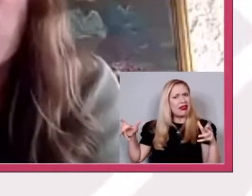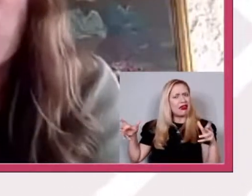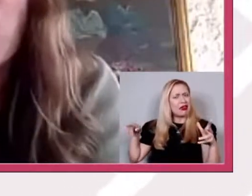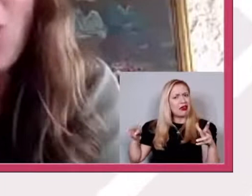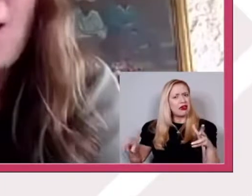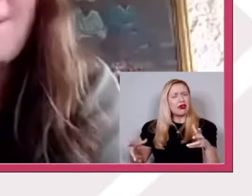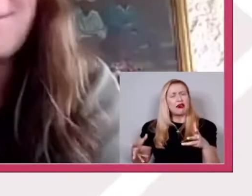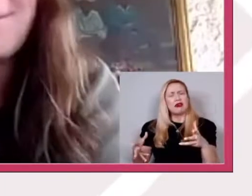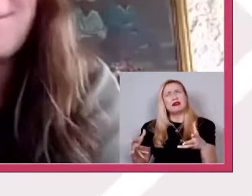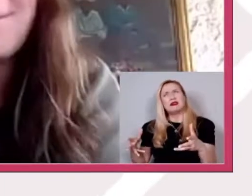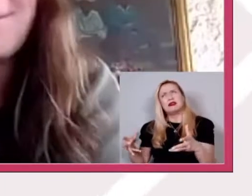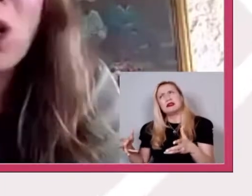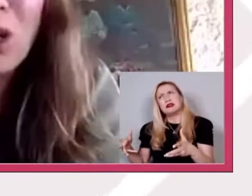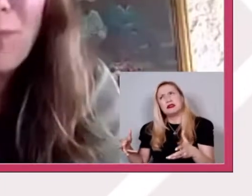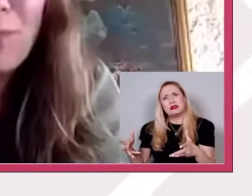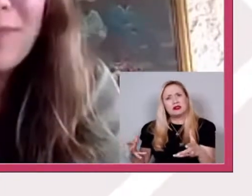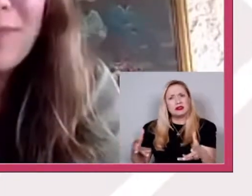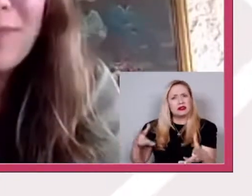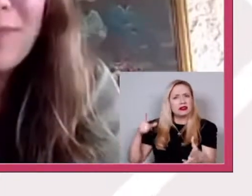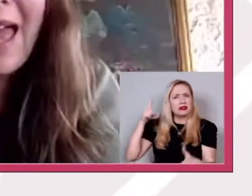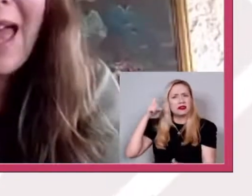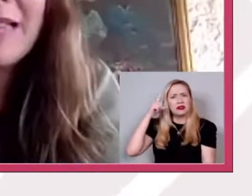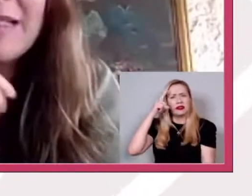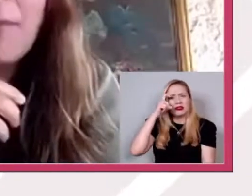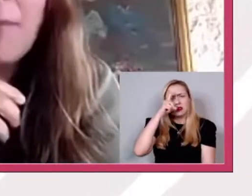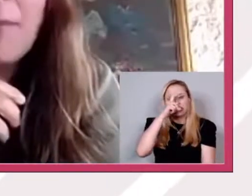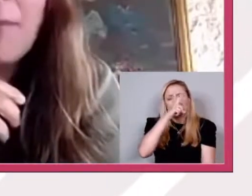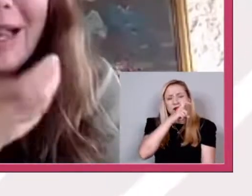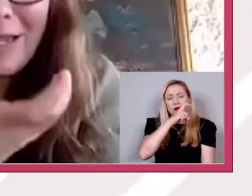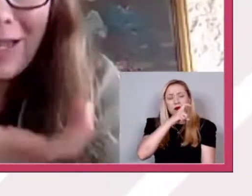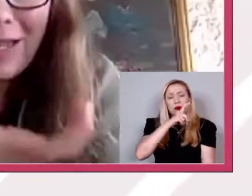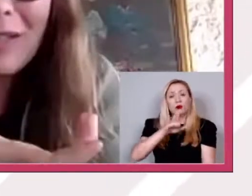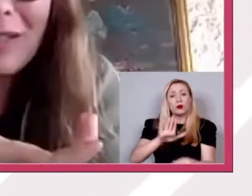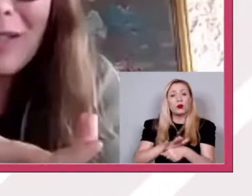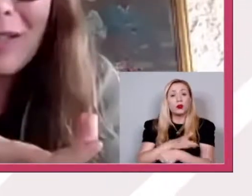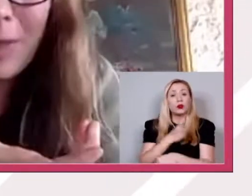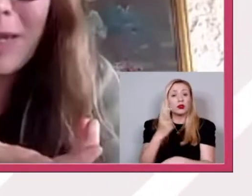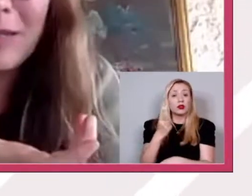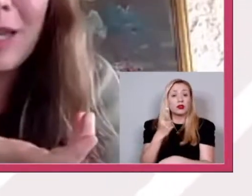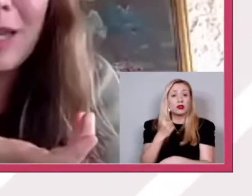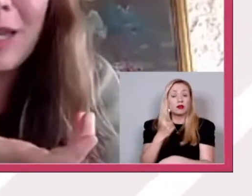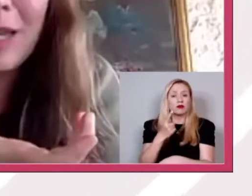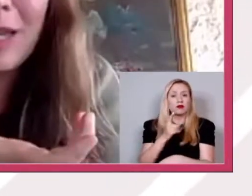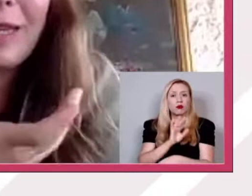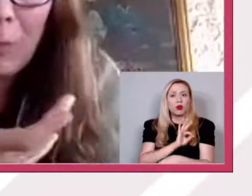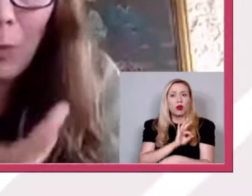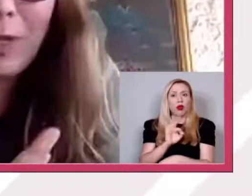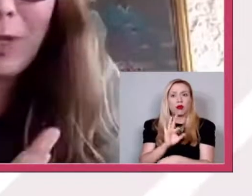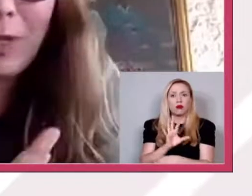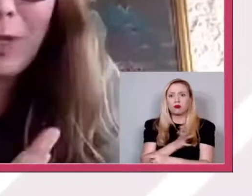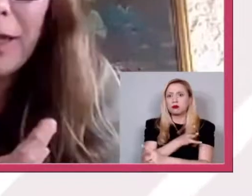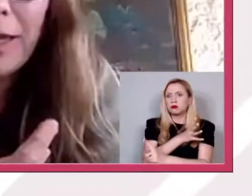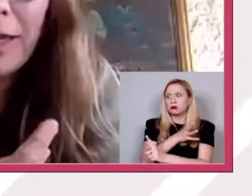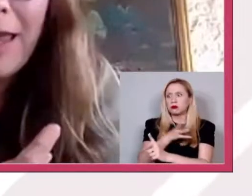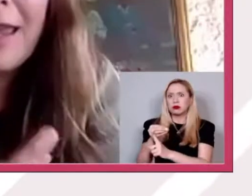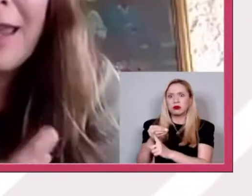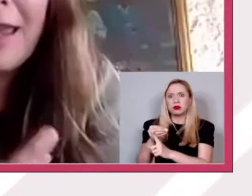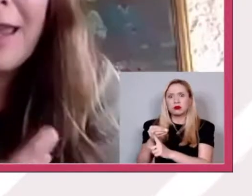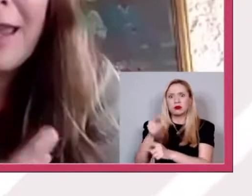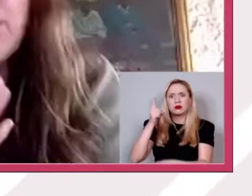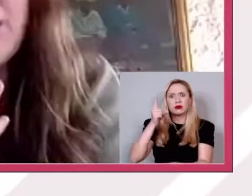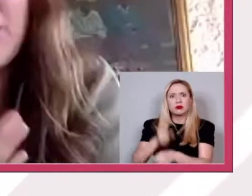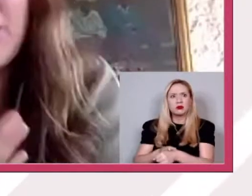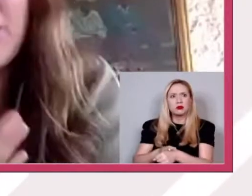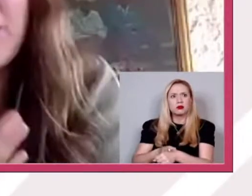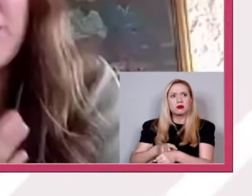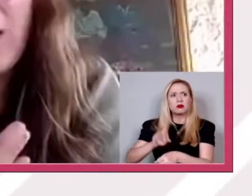a un peligro mayor, a esta potencialidad de enfermarse y morir, y que